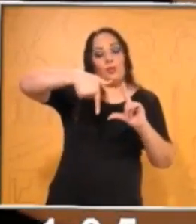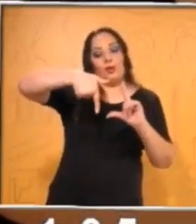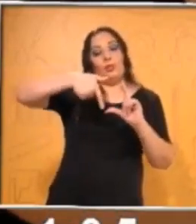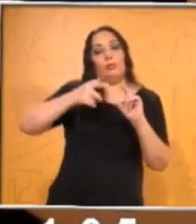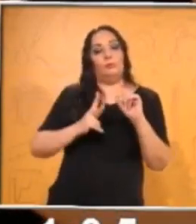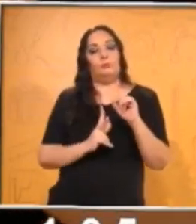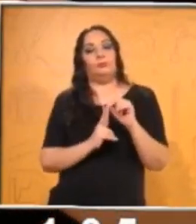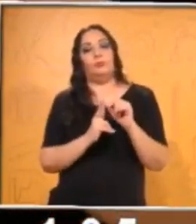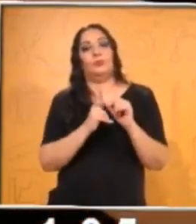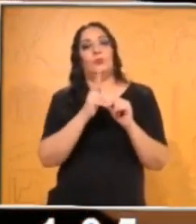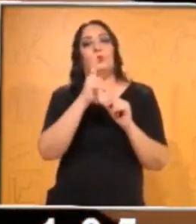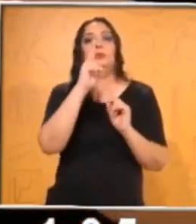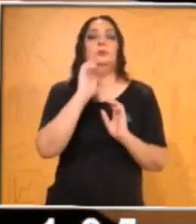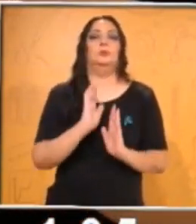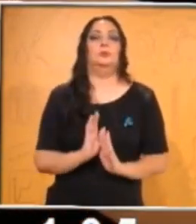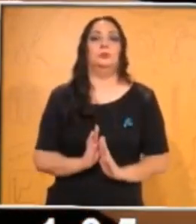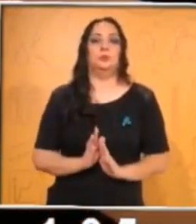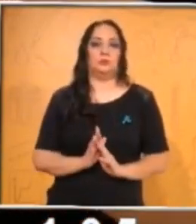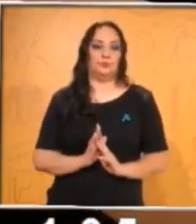recortar.